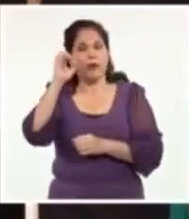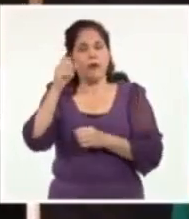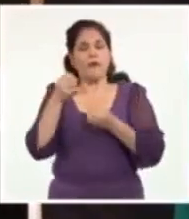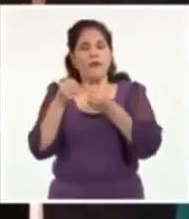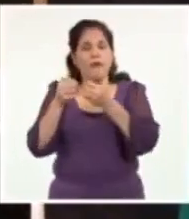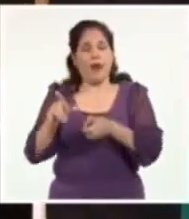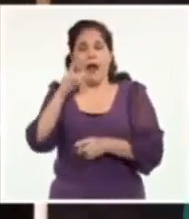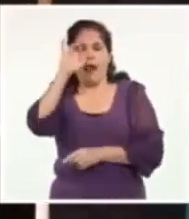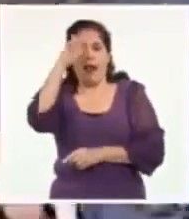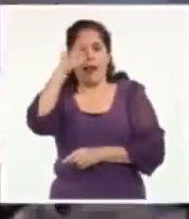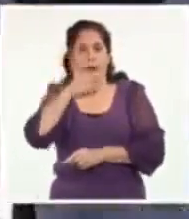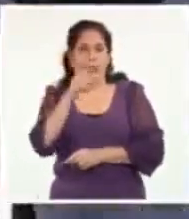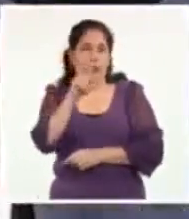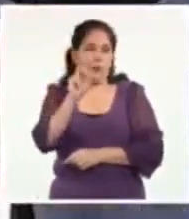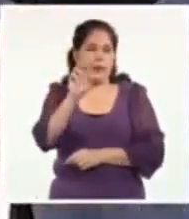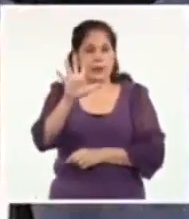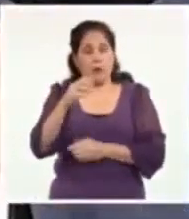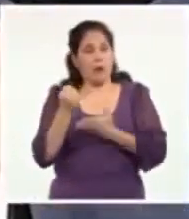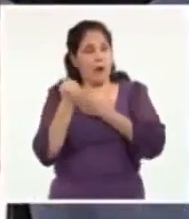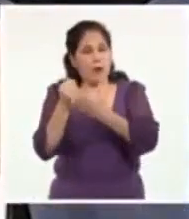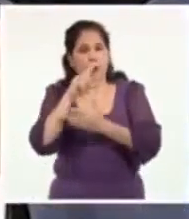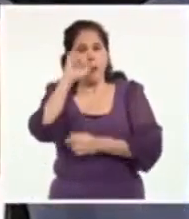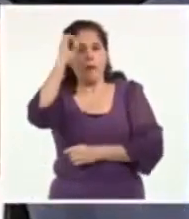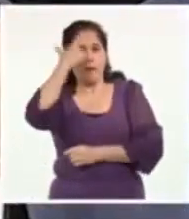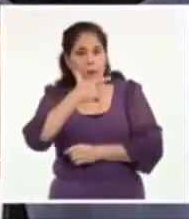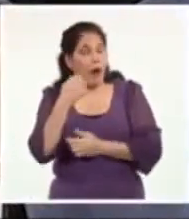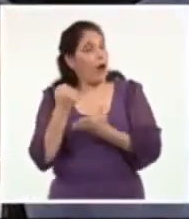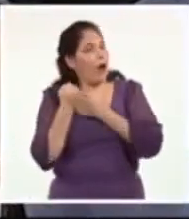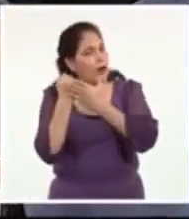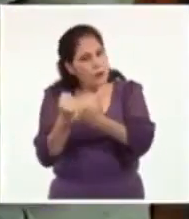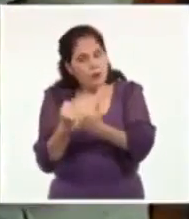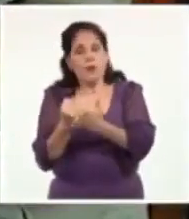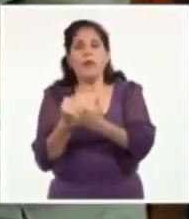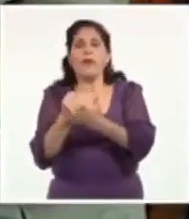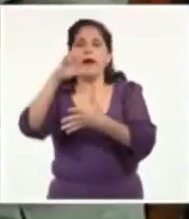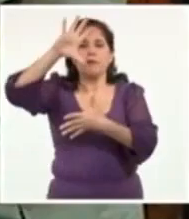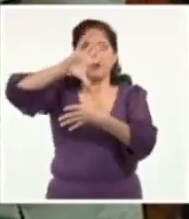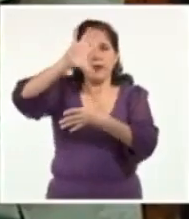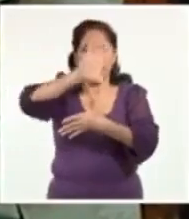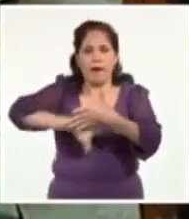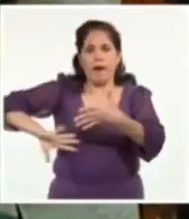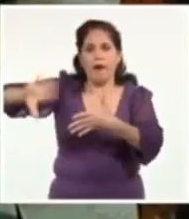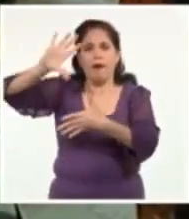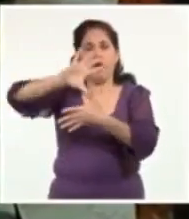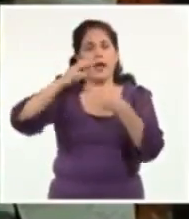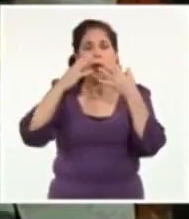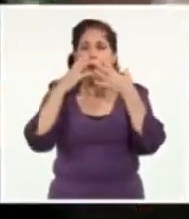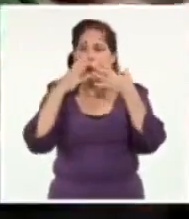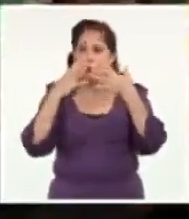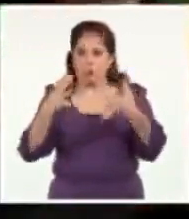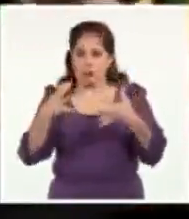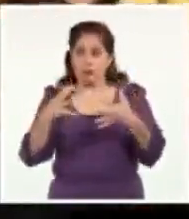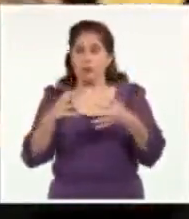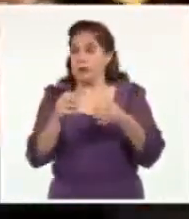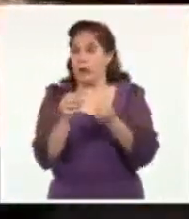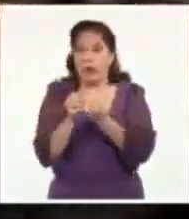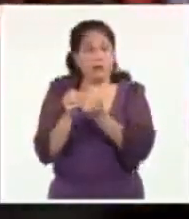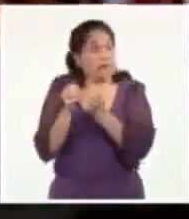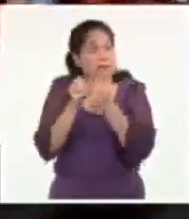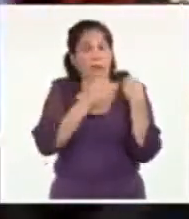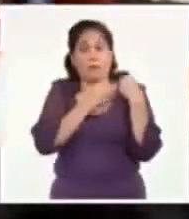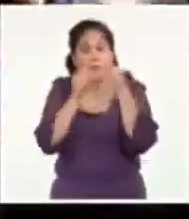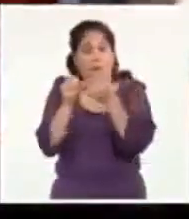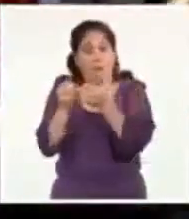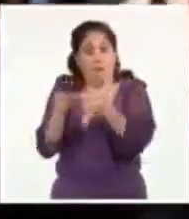en el 2005 y su apoyo al ALBA con el objetivo de la construcción de un espacio integrado en América del Sur. Cuando dejó la presidencia,